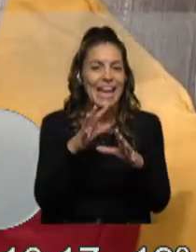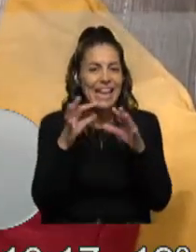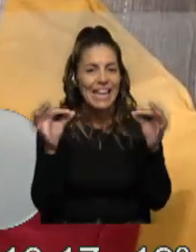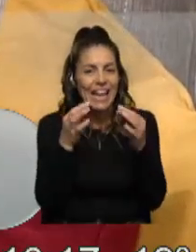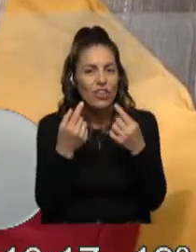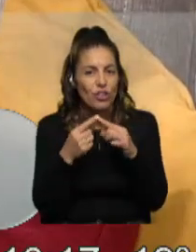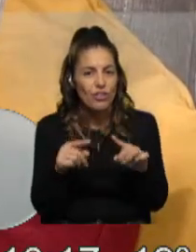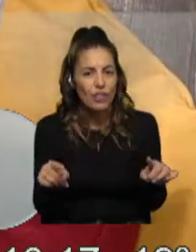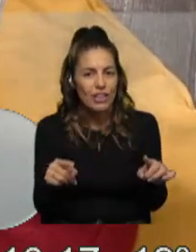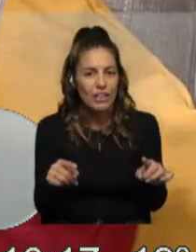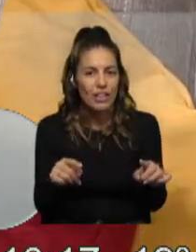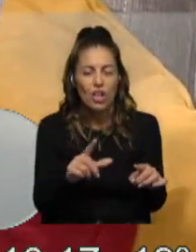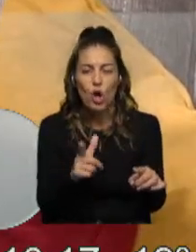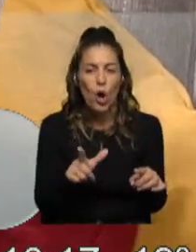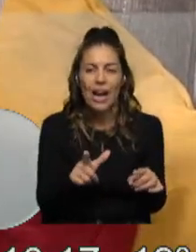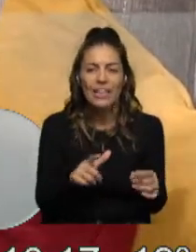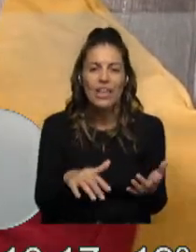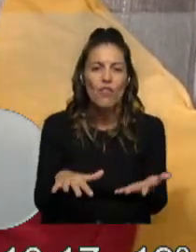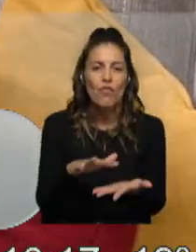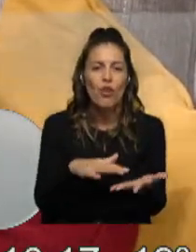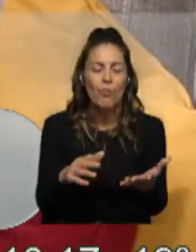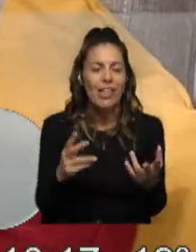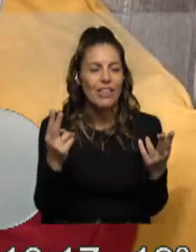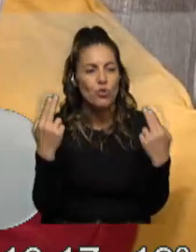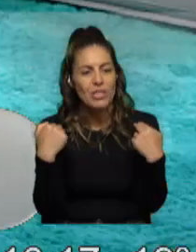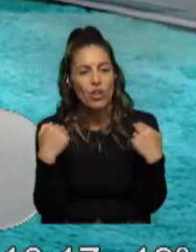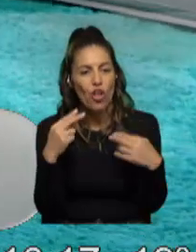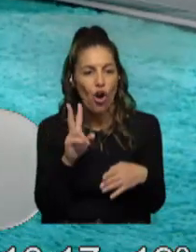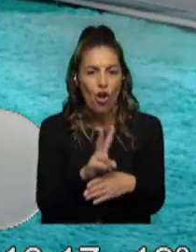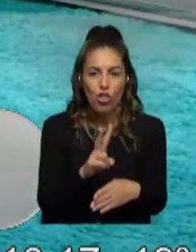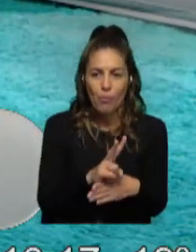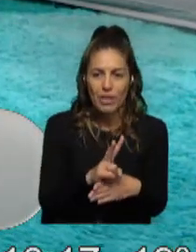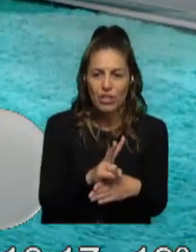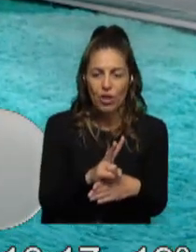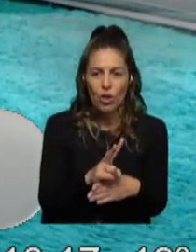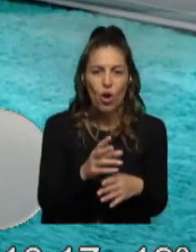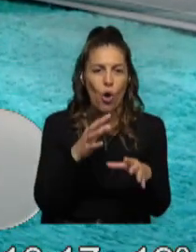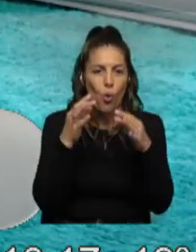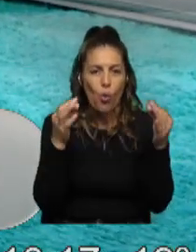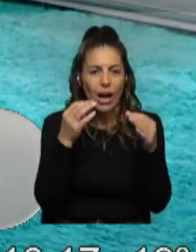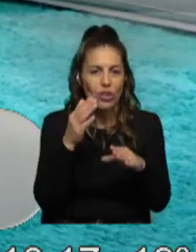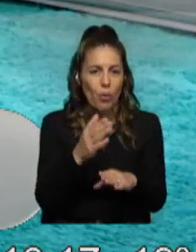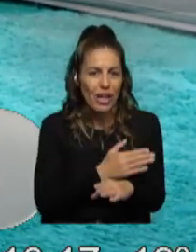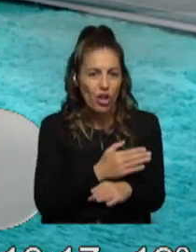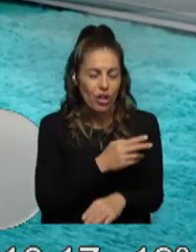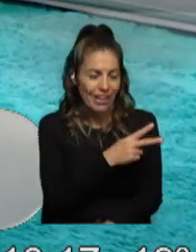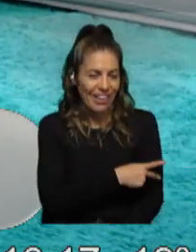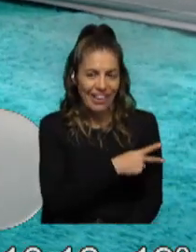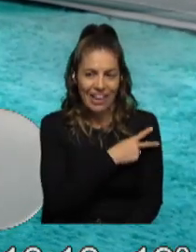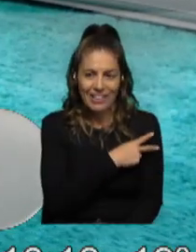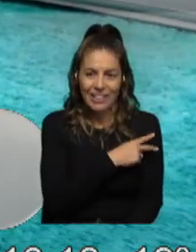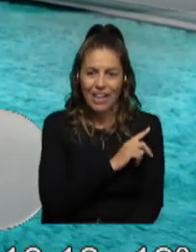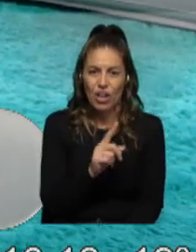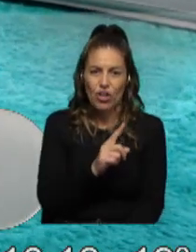hay rituales de sumisión y de dominancia. O sea, un gato que tiene menor jerarquía que otro, aunque no existe tal,